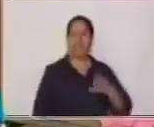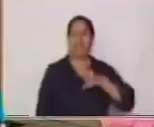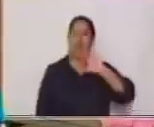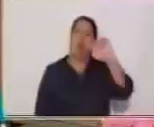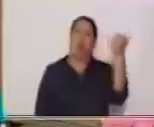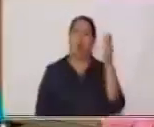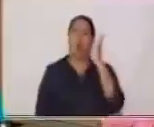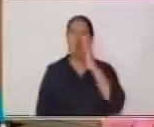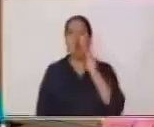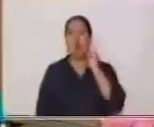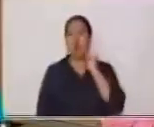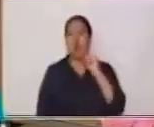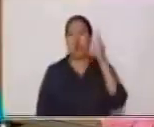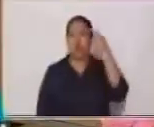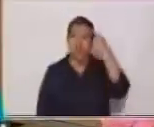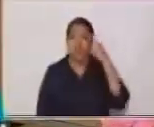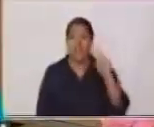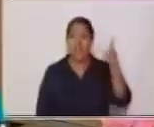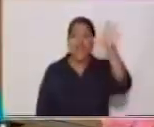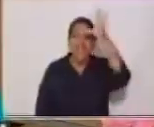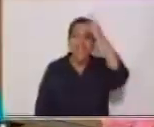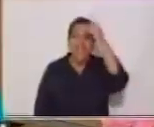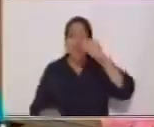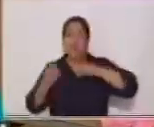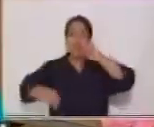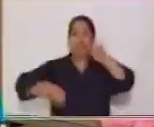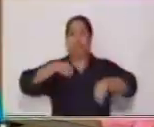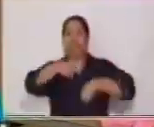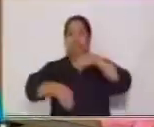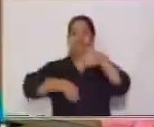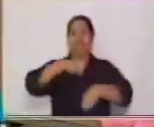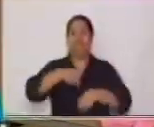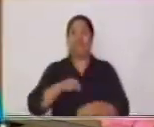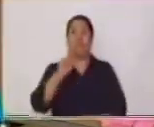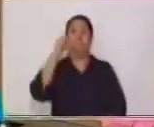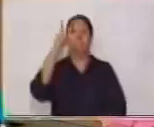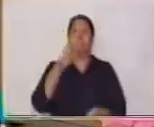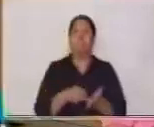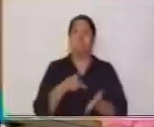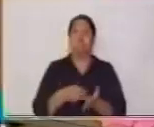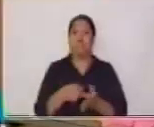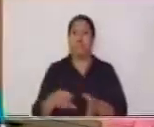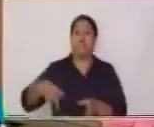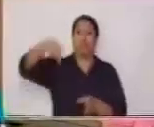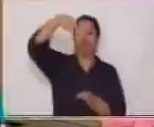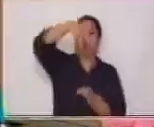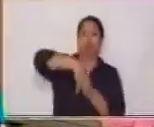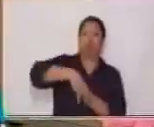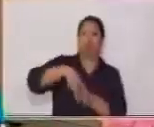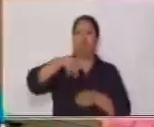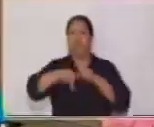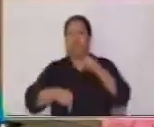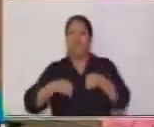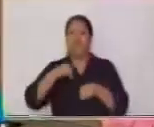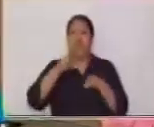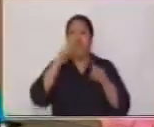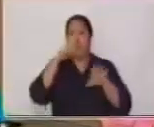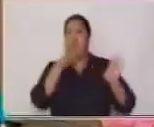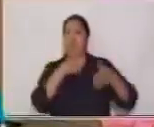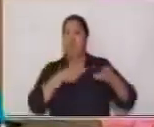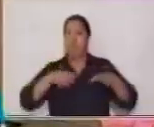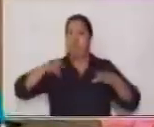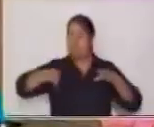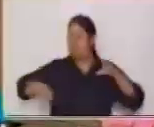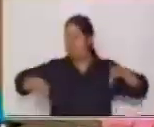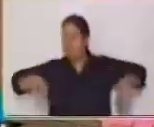día que aprendió a manejar bicicleta. La primera vez que se subió a una bicicleta sin llantas auxiliares, sin las llantitas que normalmente